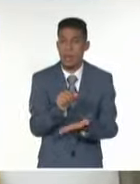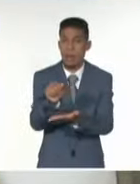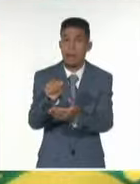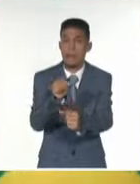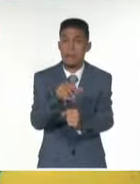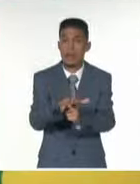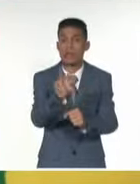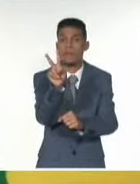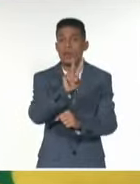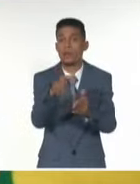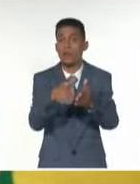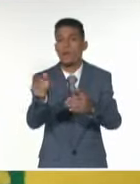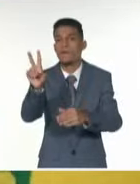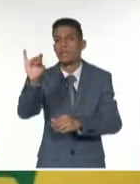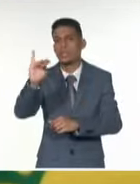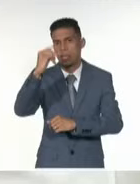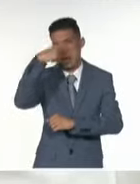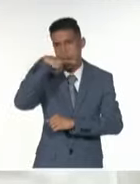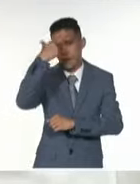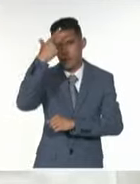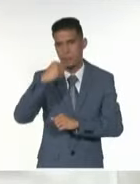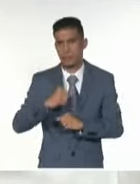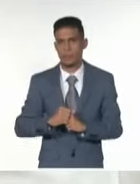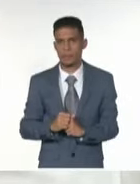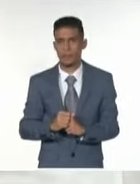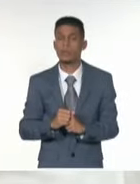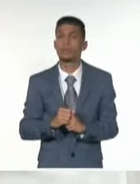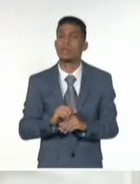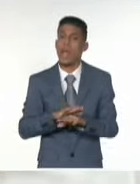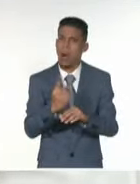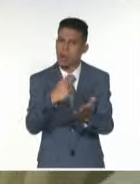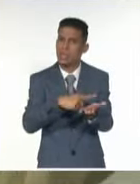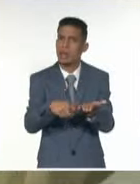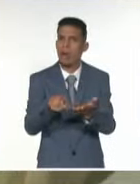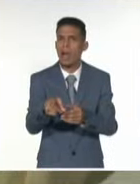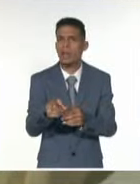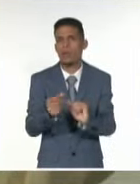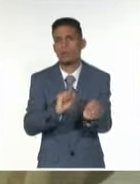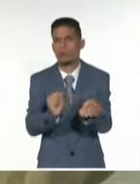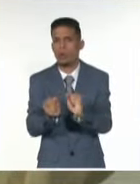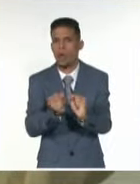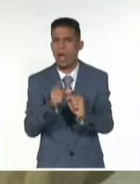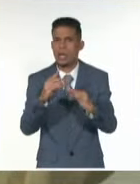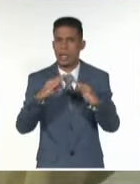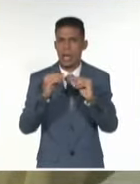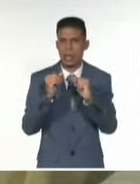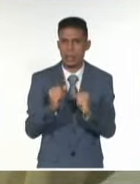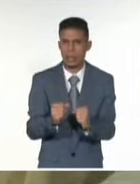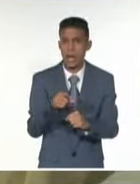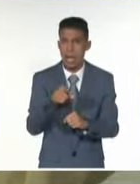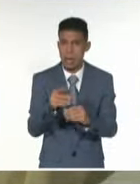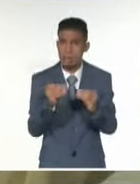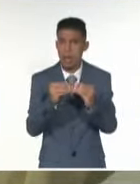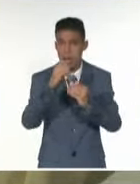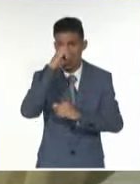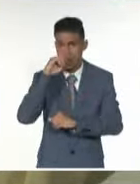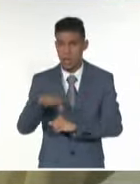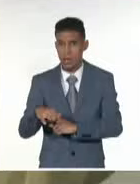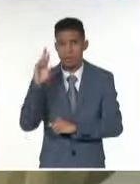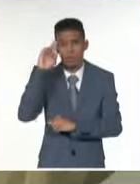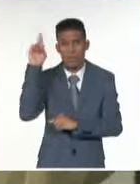22 al 26 de abril, pero tenemos una semana de recuperación del 29 al 3 de mayo. Aquí entran los niños que estuvieron